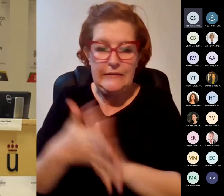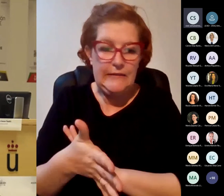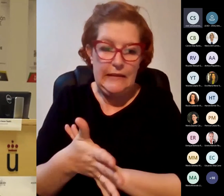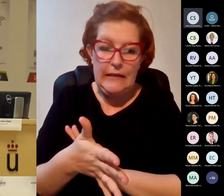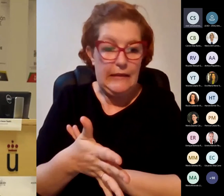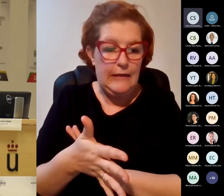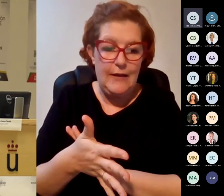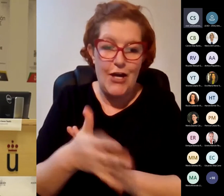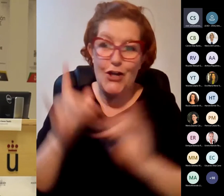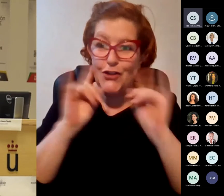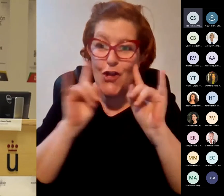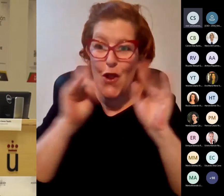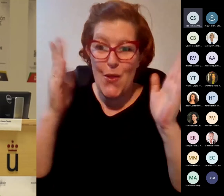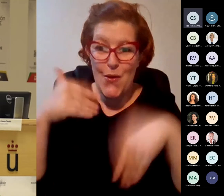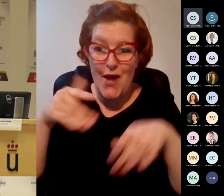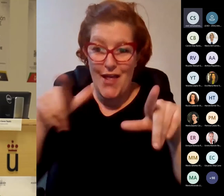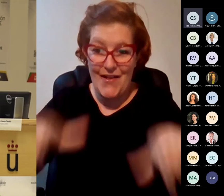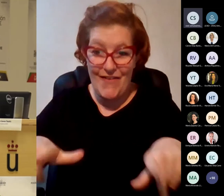el